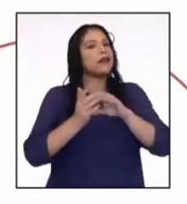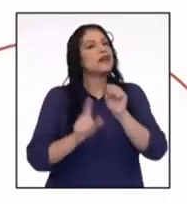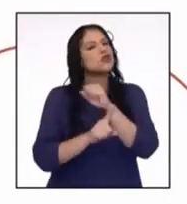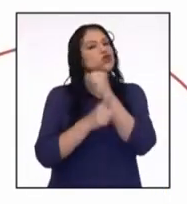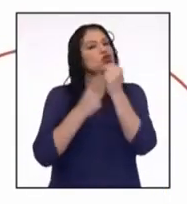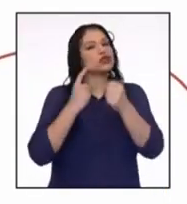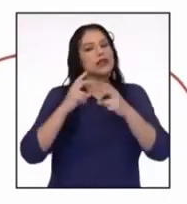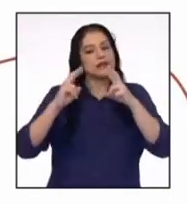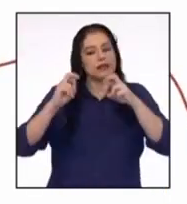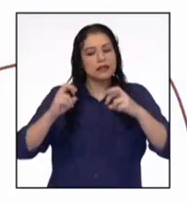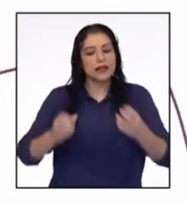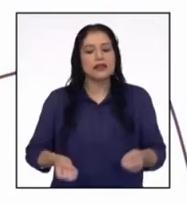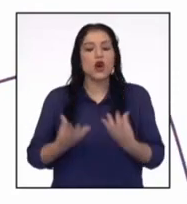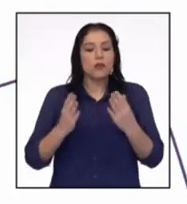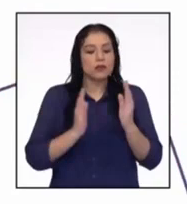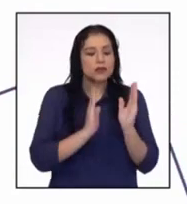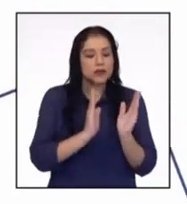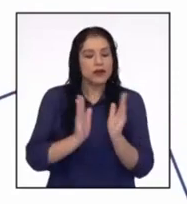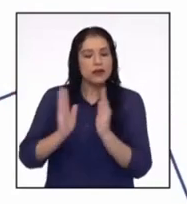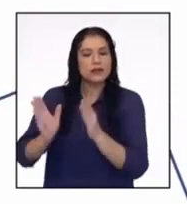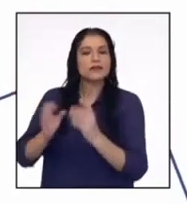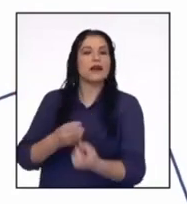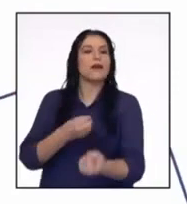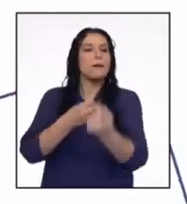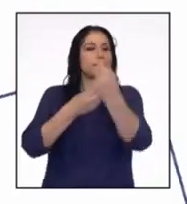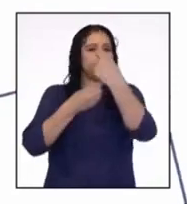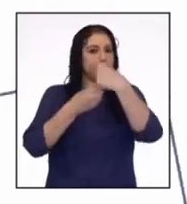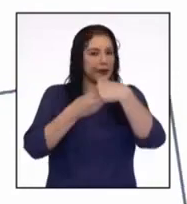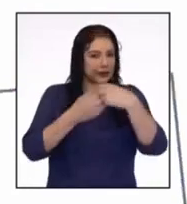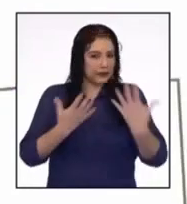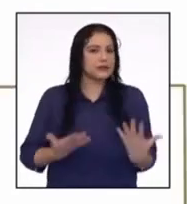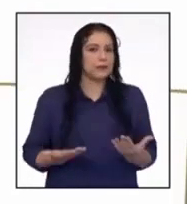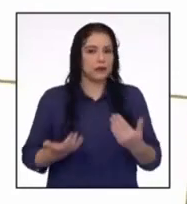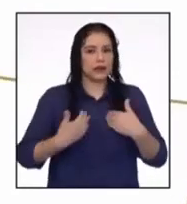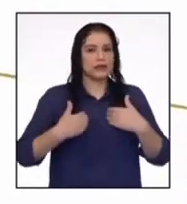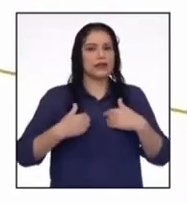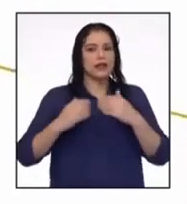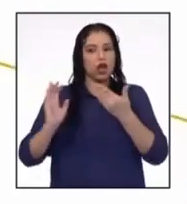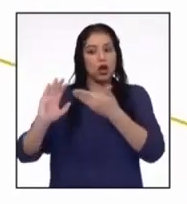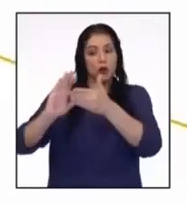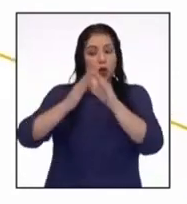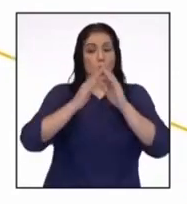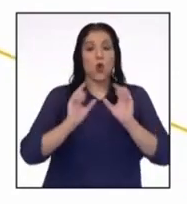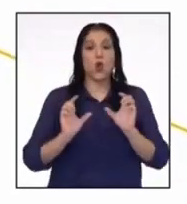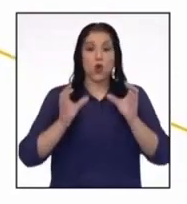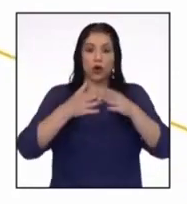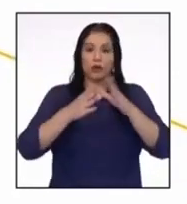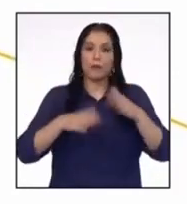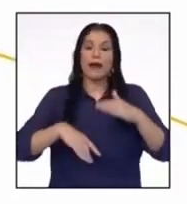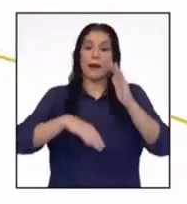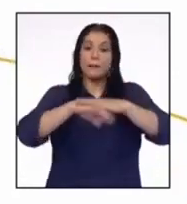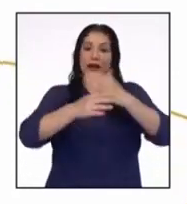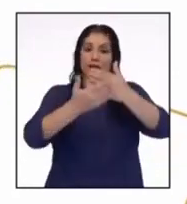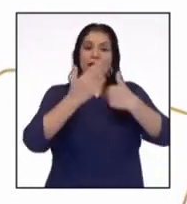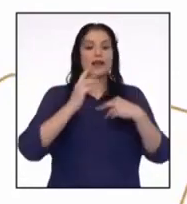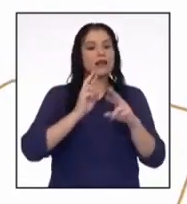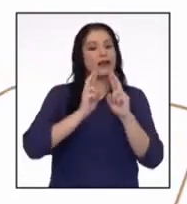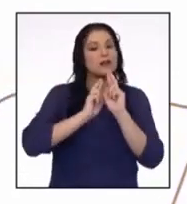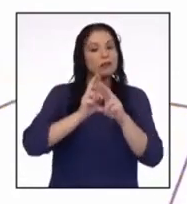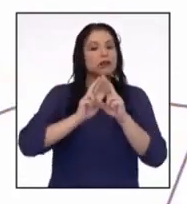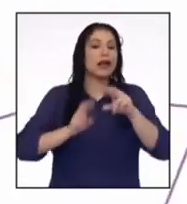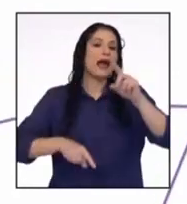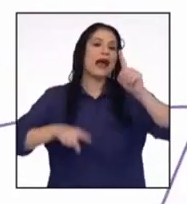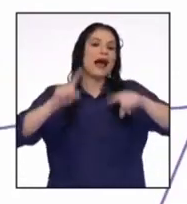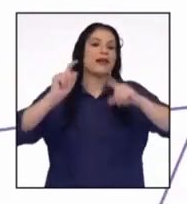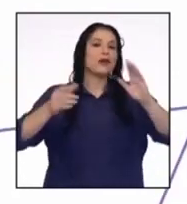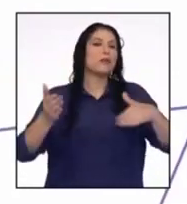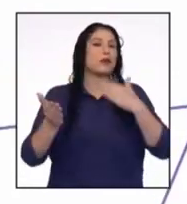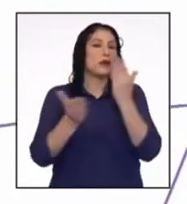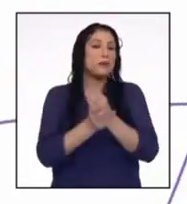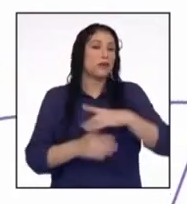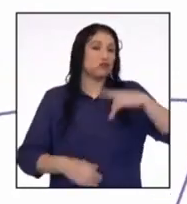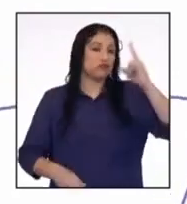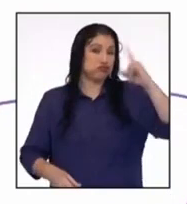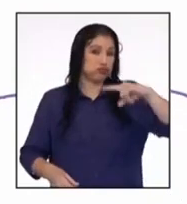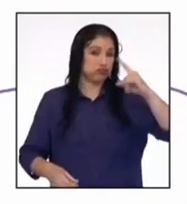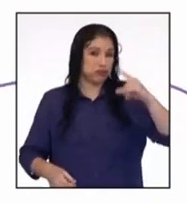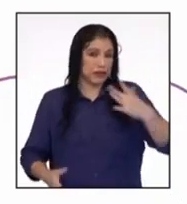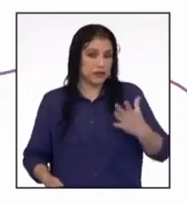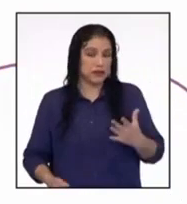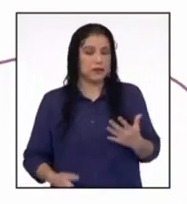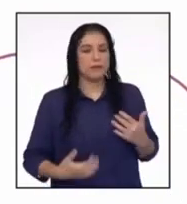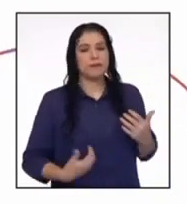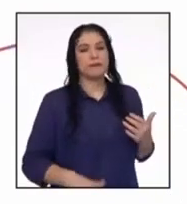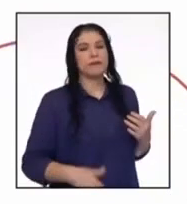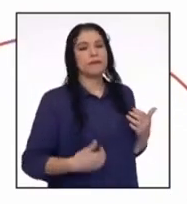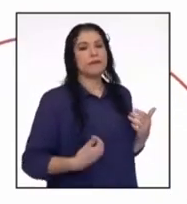a partir del nivel de organización y participación que tiene una colectividad para prevenir y responder ante situaciones de emergencia.